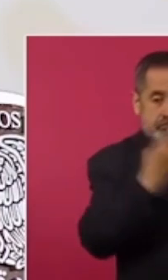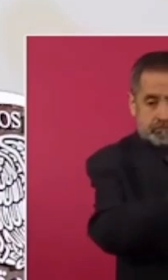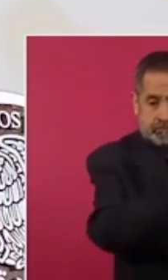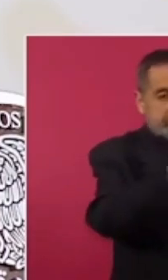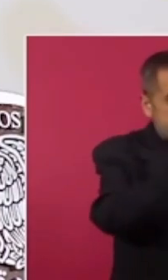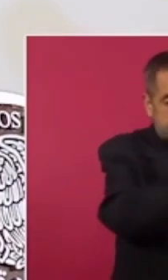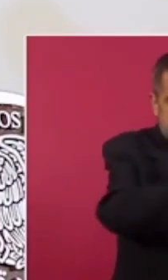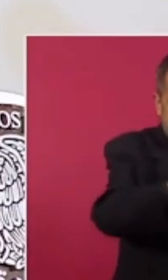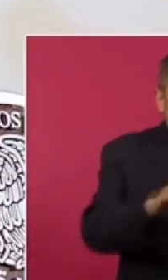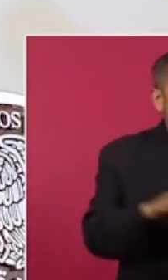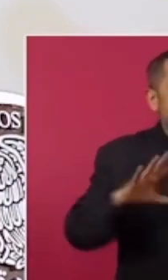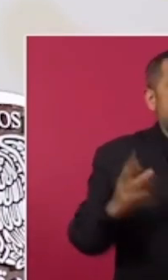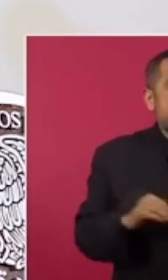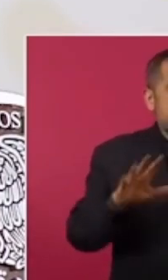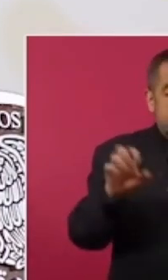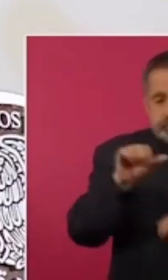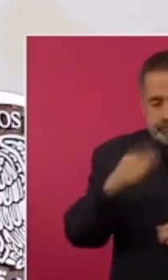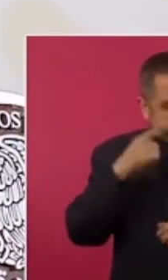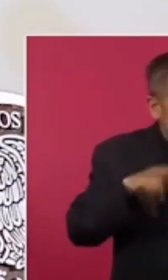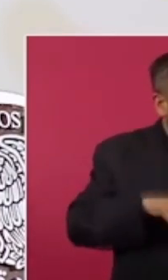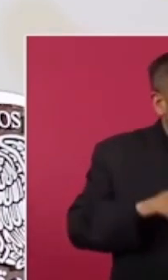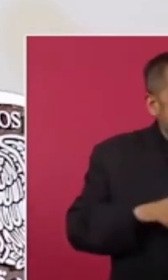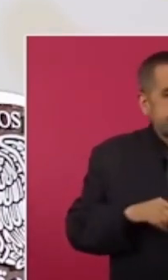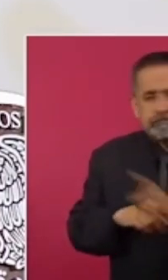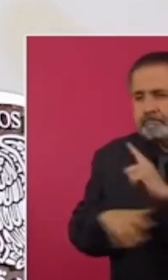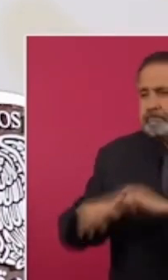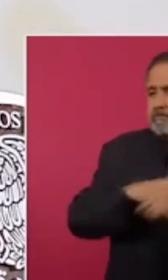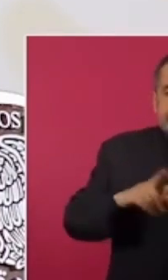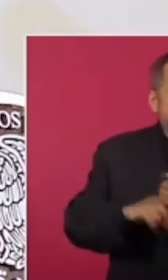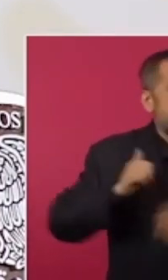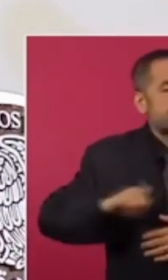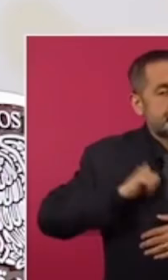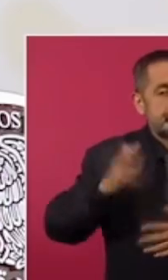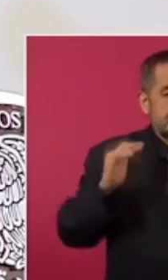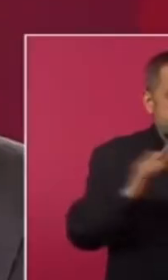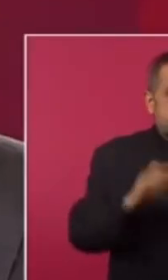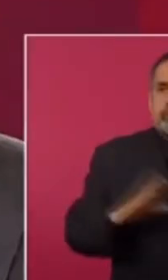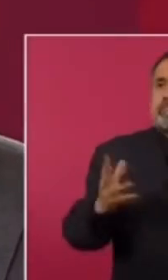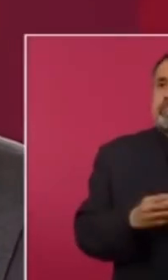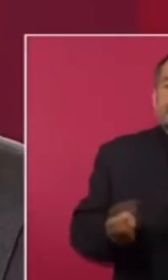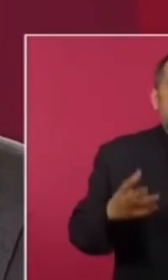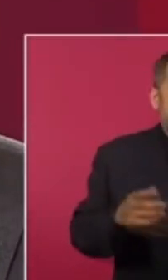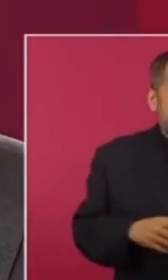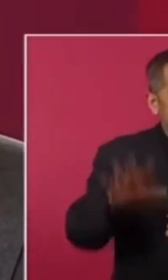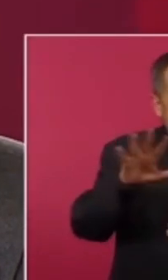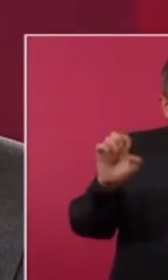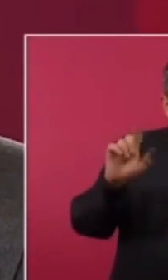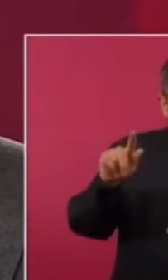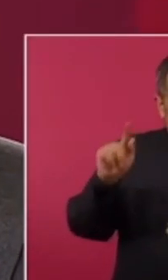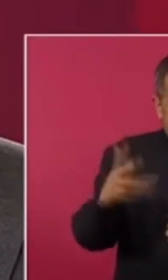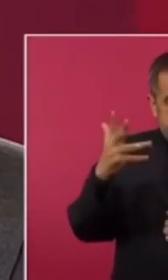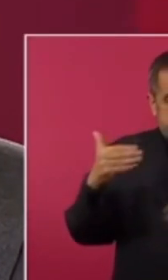inundadas, 816 rasgos naturales asociados a contextos arqueológicos y ya llevamos